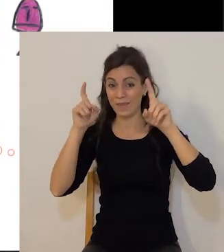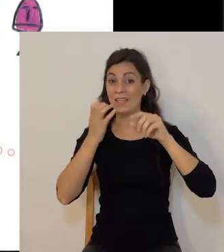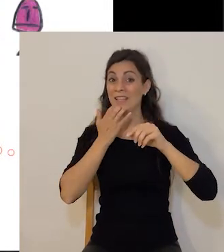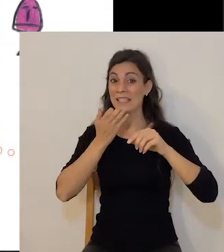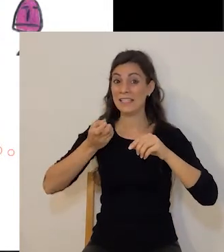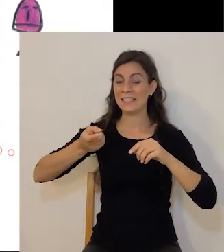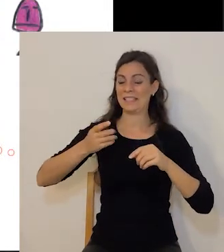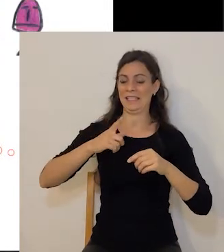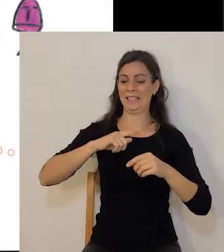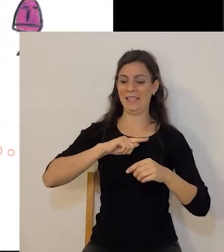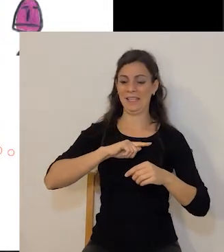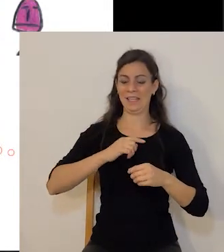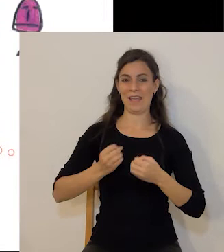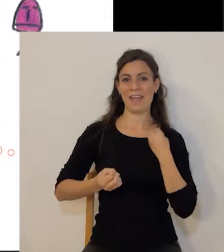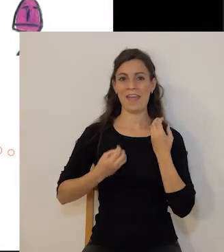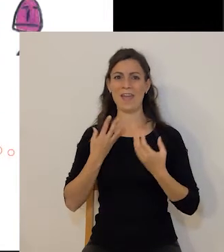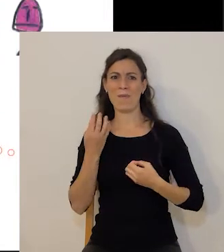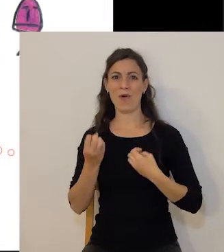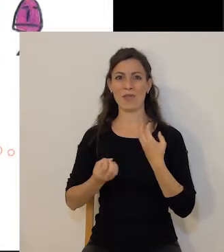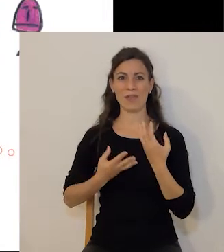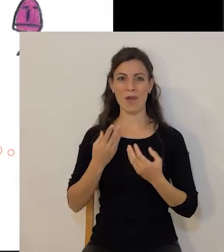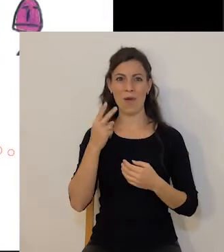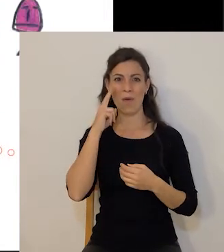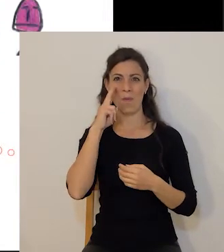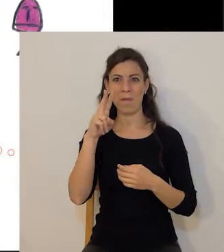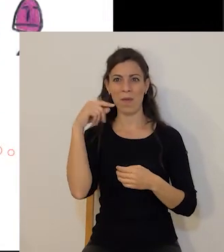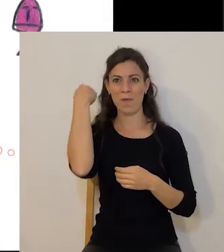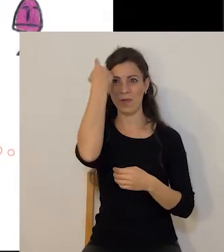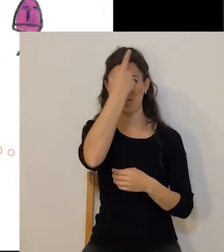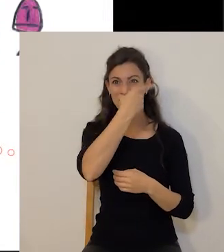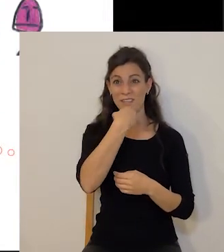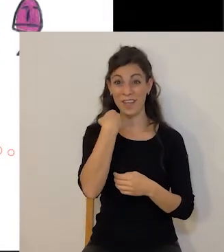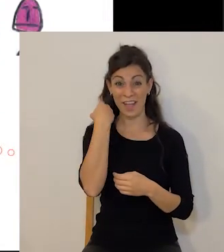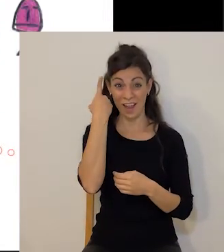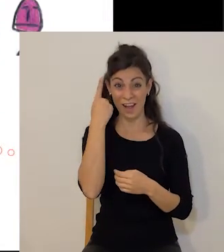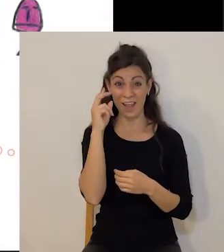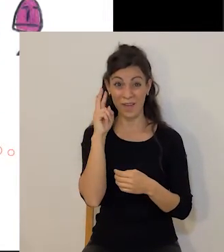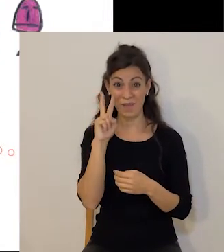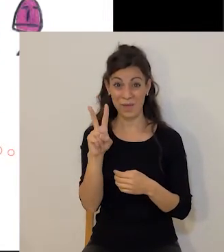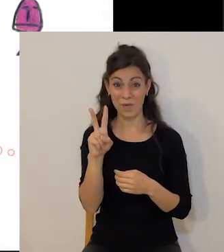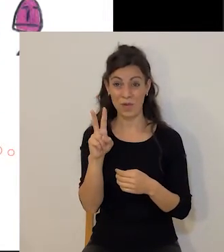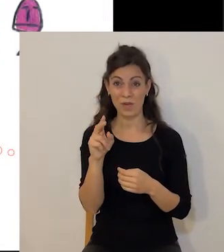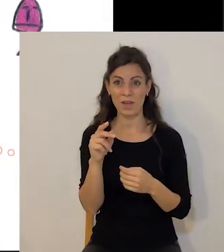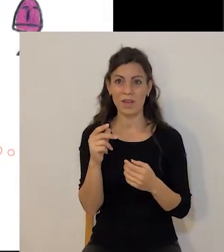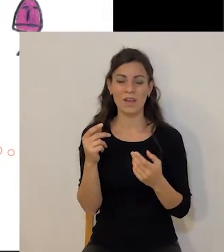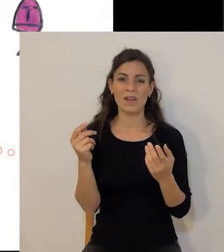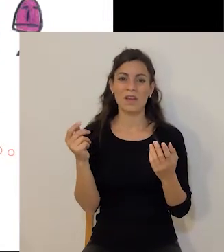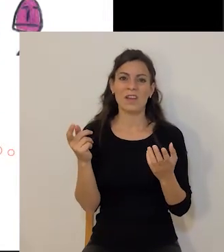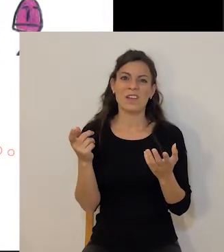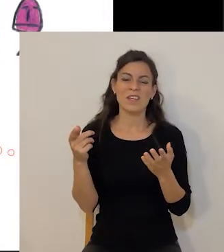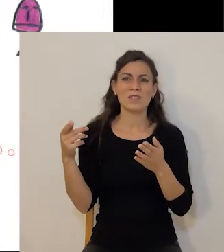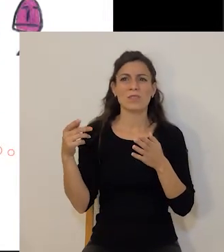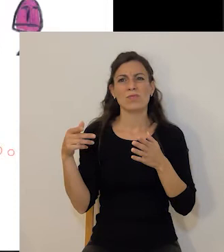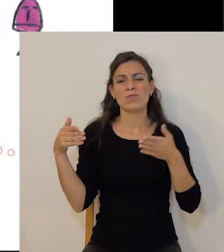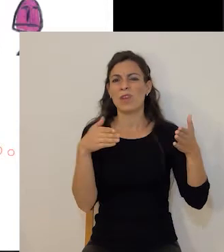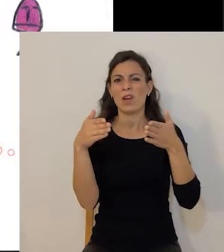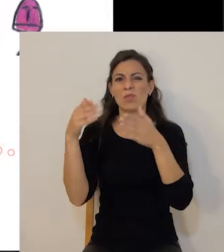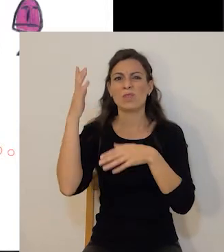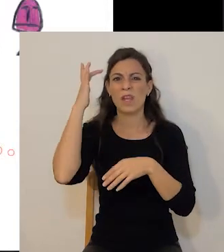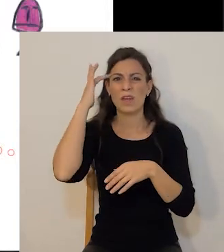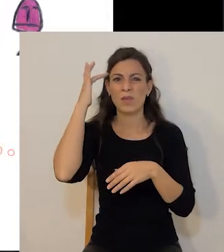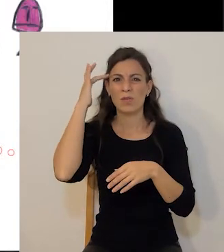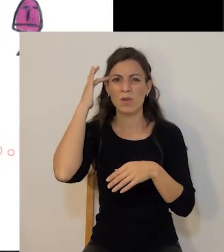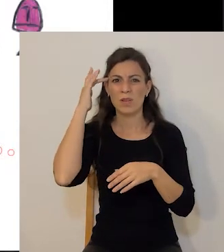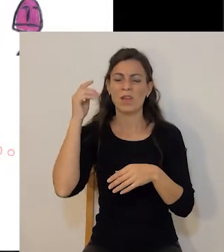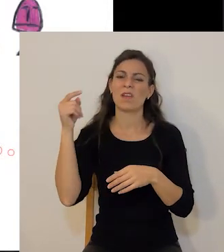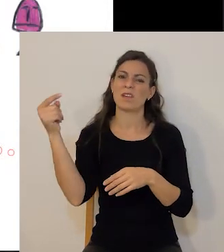desde una emoción en el que vemos alguna de estas caritas, pensar que se está generando una ruta neuronal que es